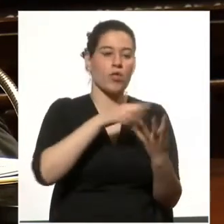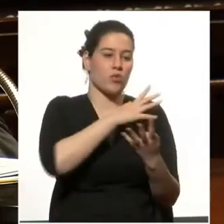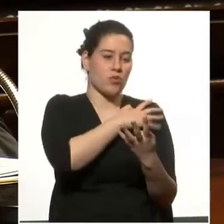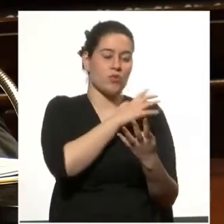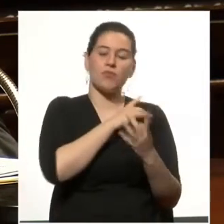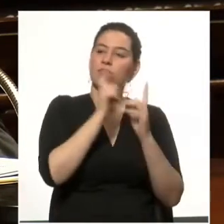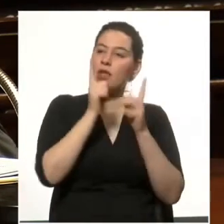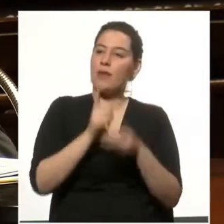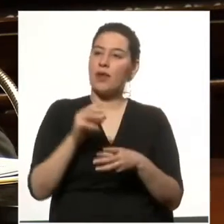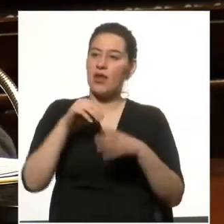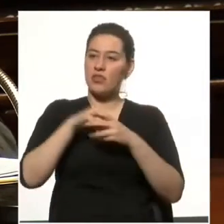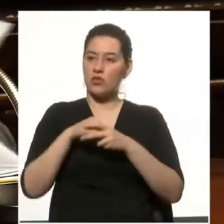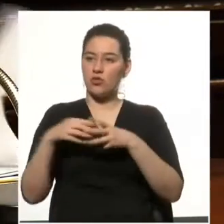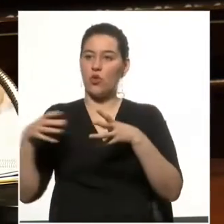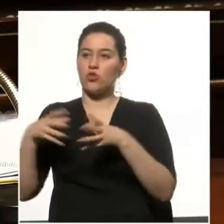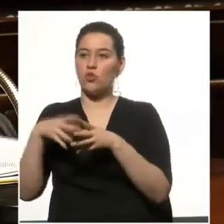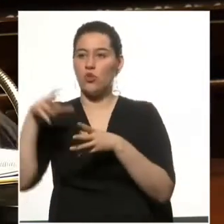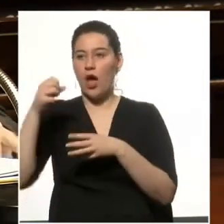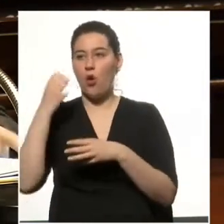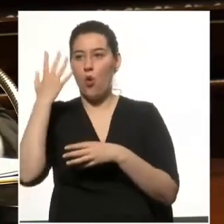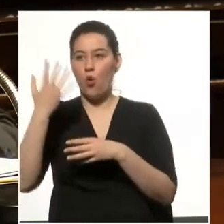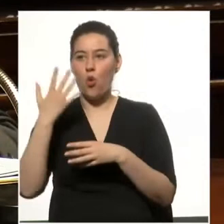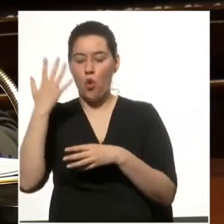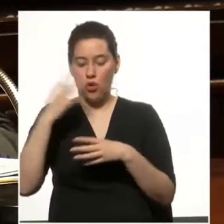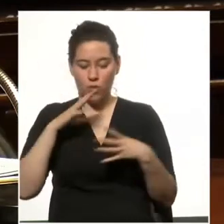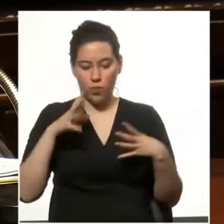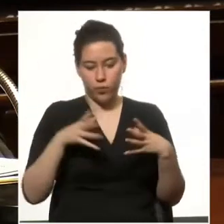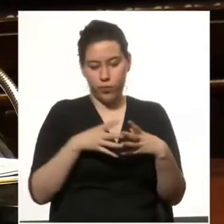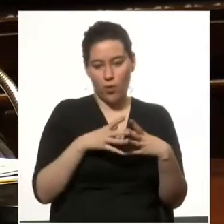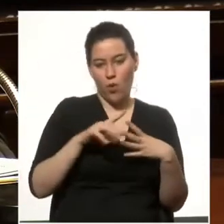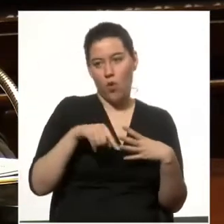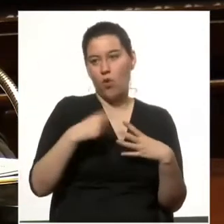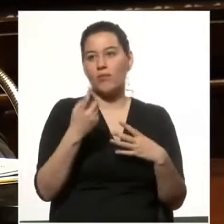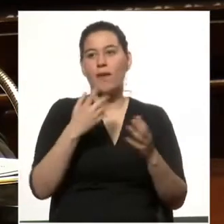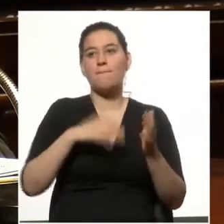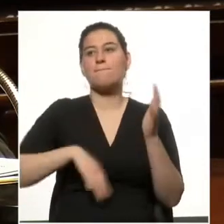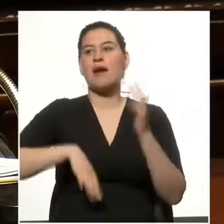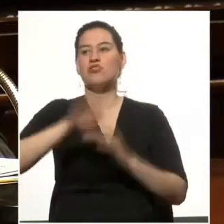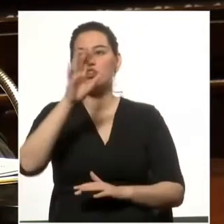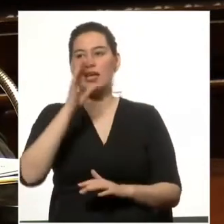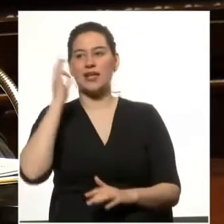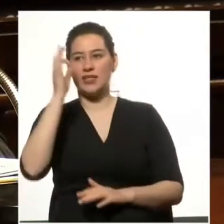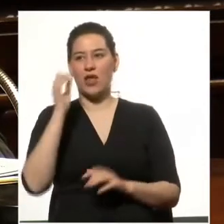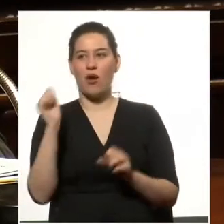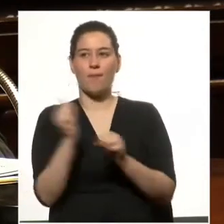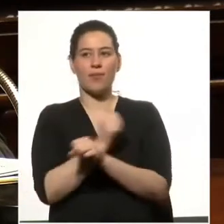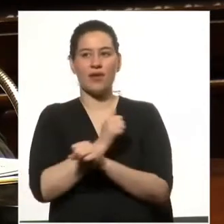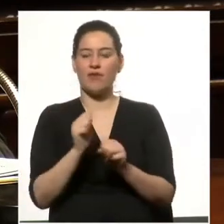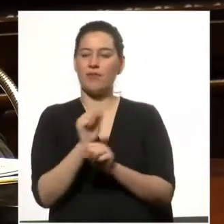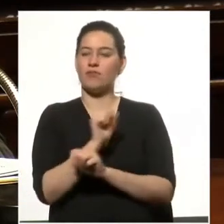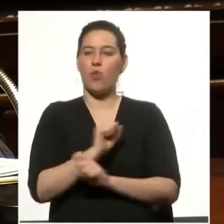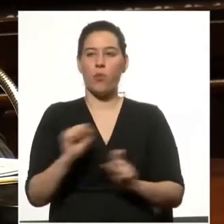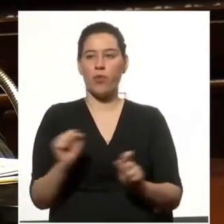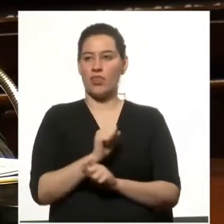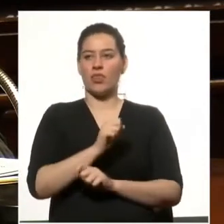Honor y del Tribunal de Alzada, pero no obtiene las mayorías necesarias en el Senado de la República para hacerlo.